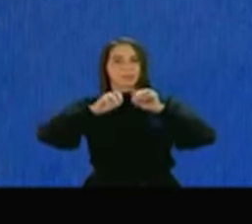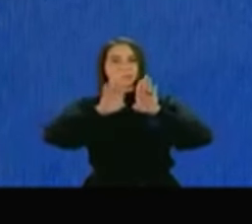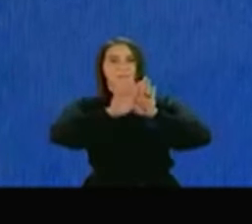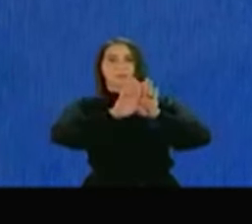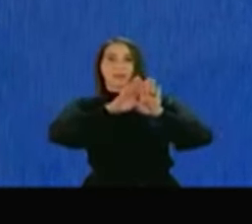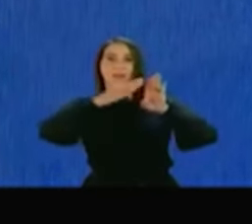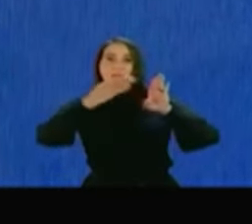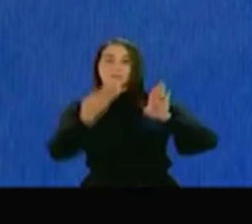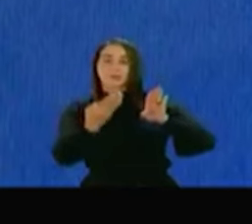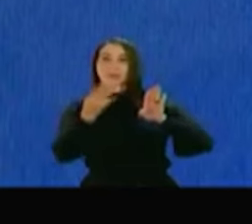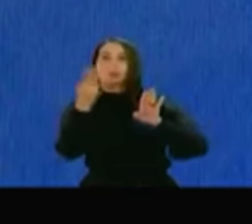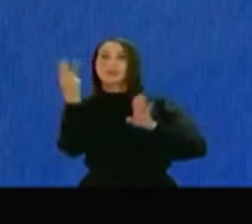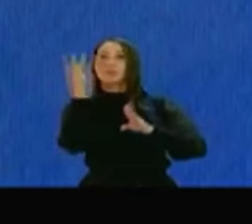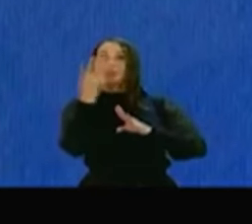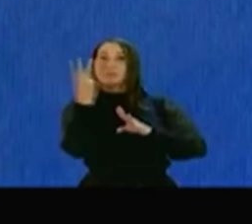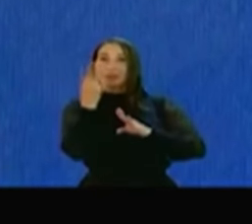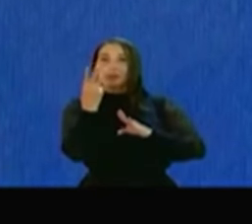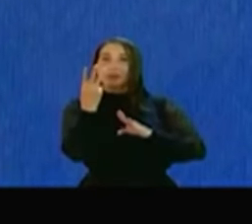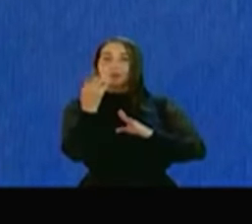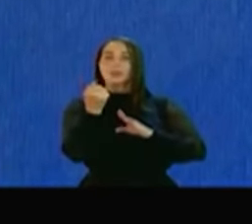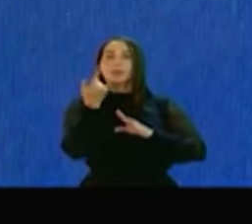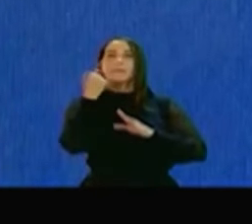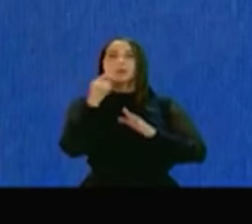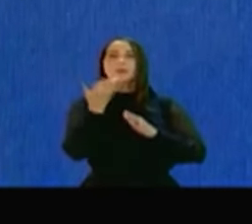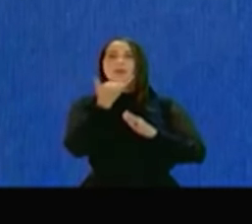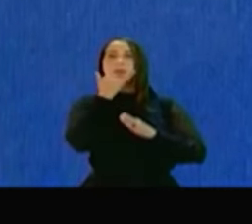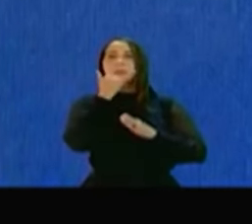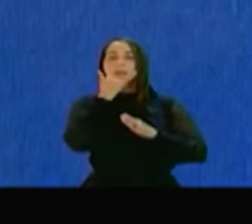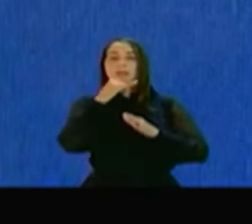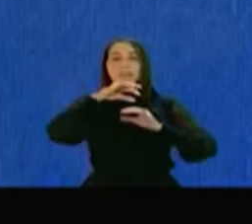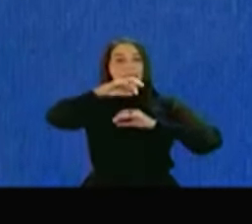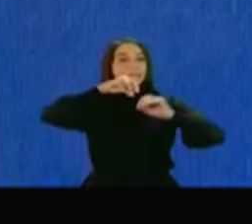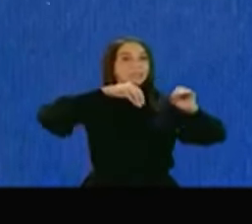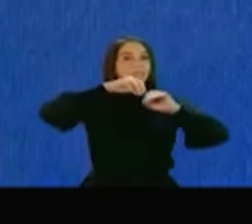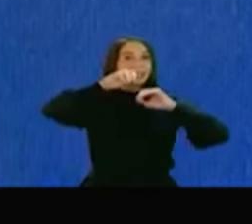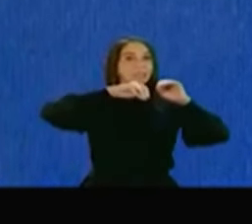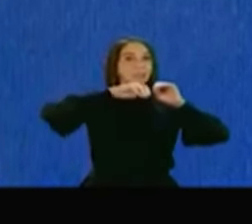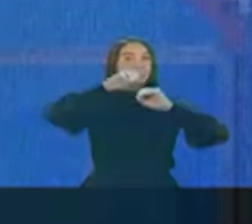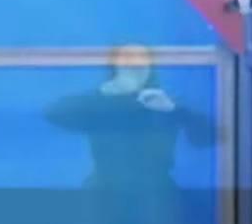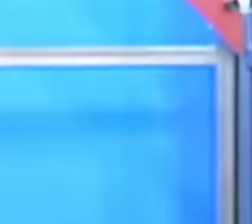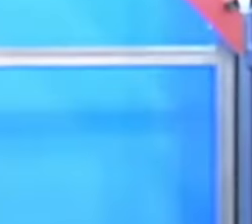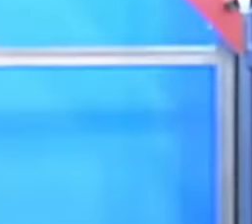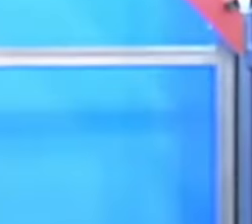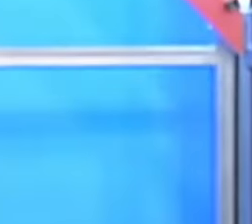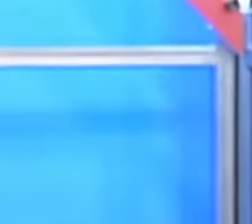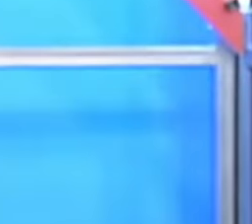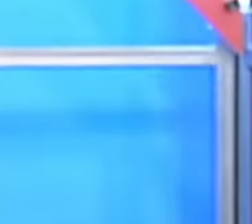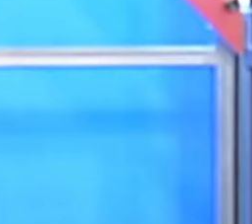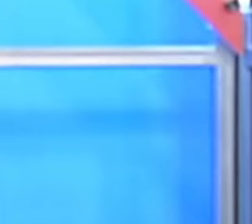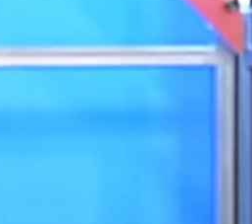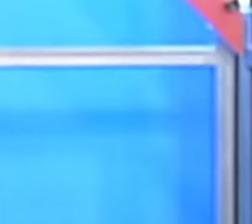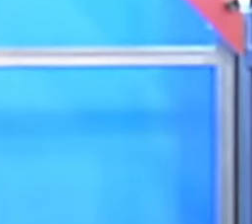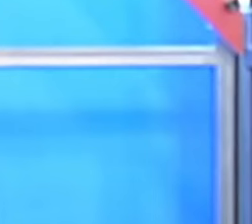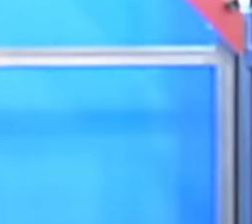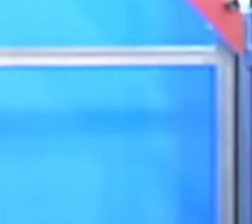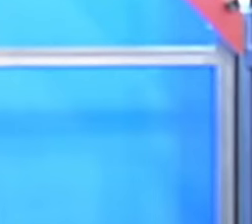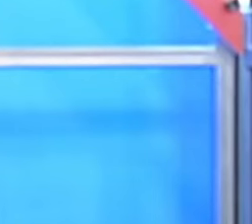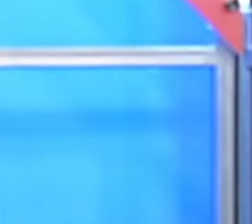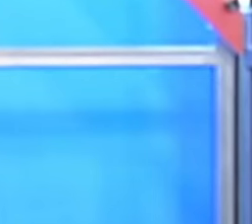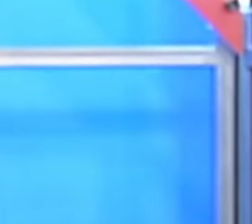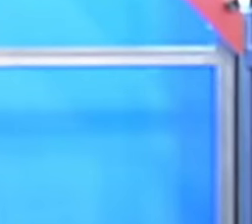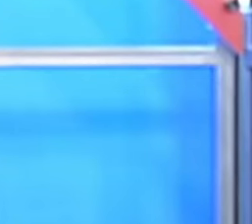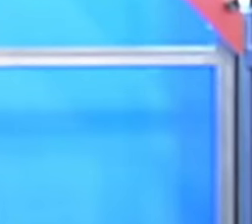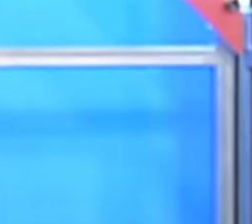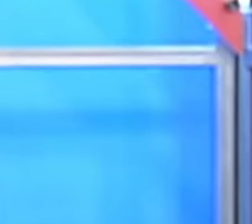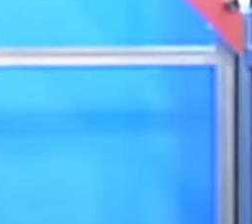aspecto en cuenta, y es que ustedes saben que la ONU aprobó el despliegue de una fuerza multinacional hacia Haití, que va a ser liderada